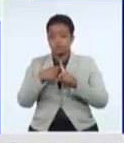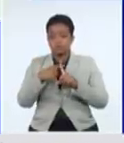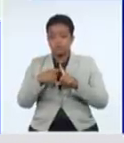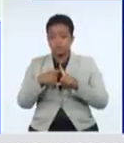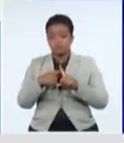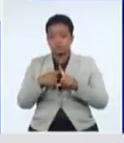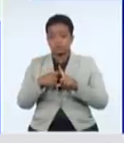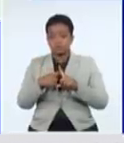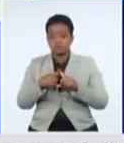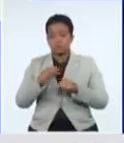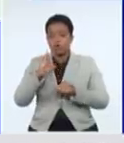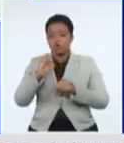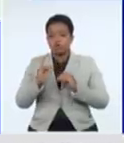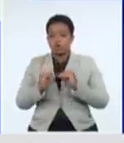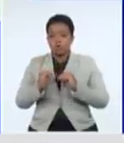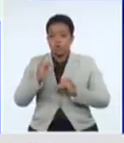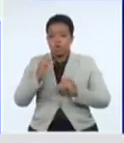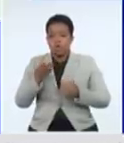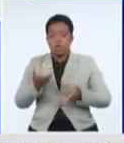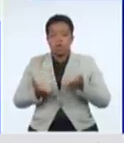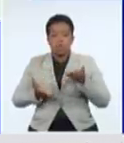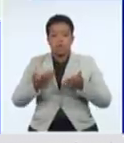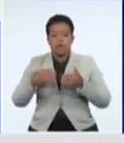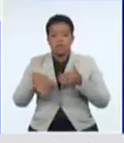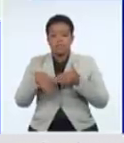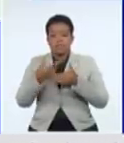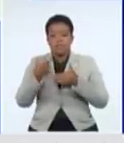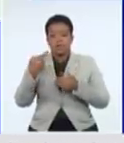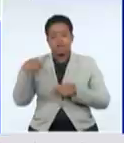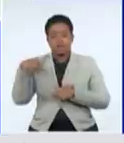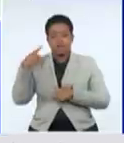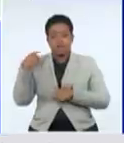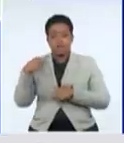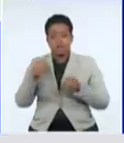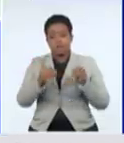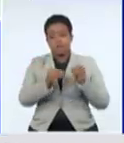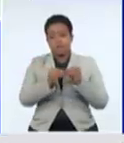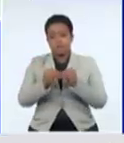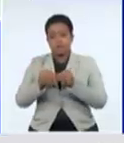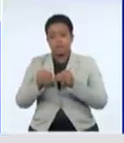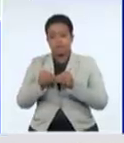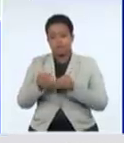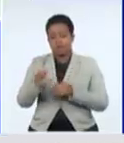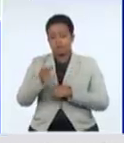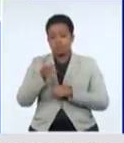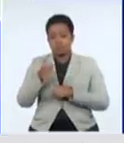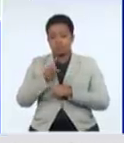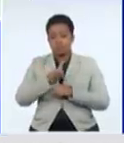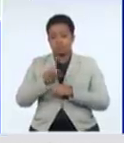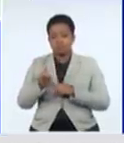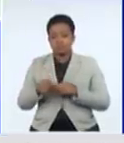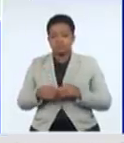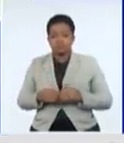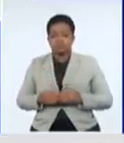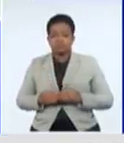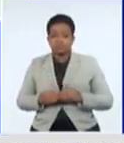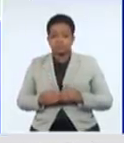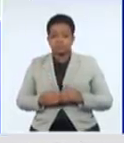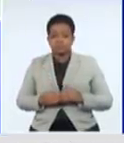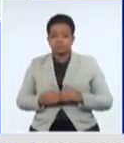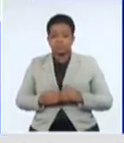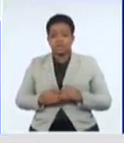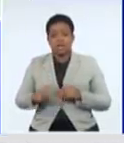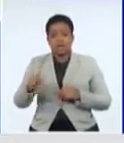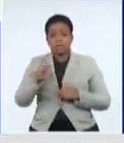8 casos más en relación con el día anterior y con una transmisión en 11 de sus 13 municipios. Camagüey hoy